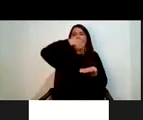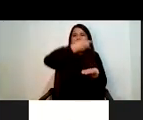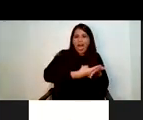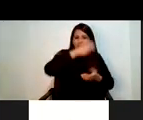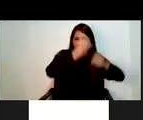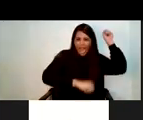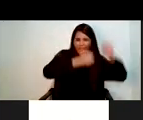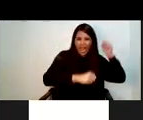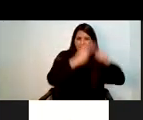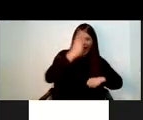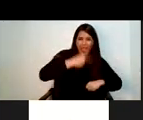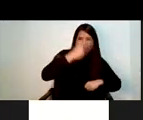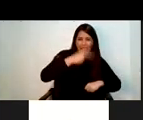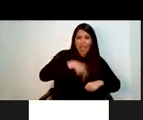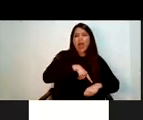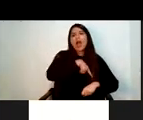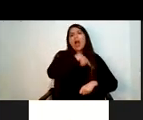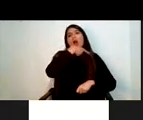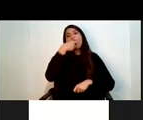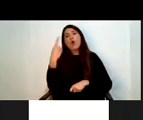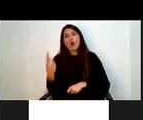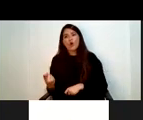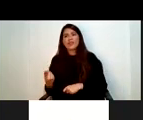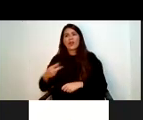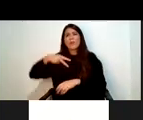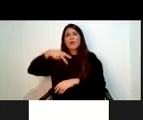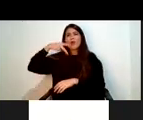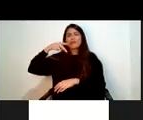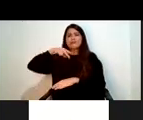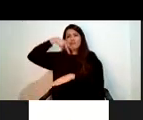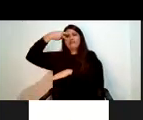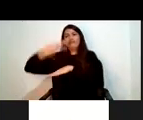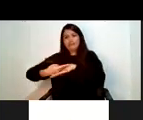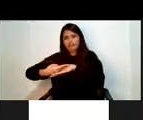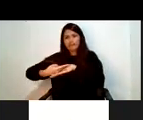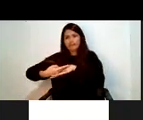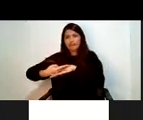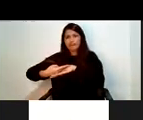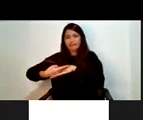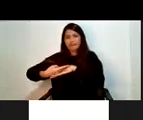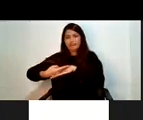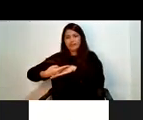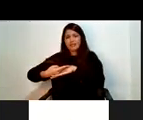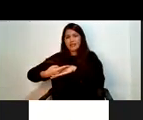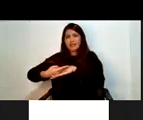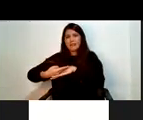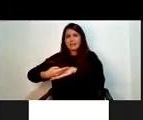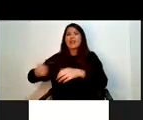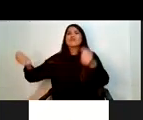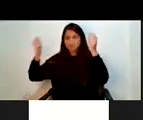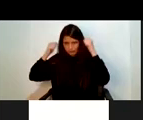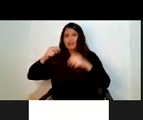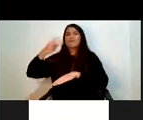a una conducta como tirarse al piso y empezar a pegarse